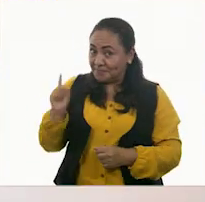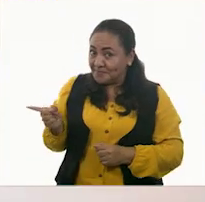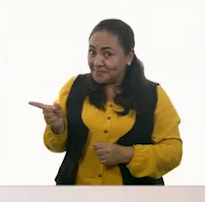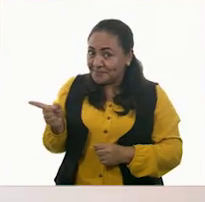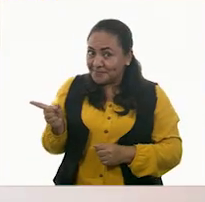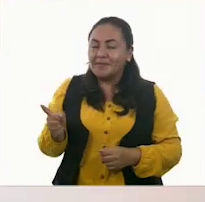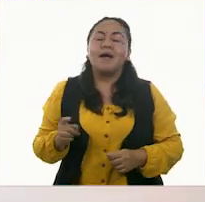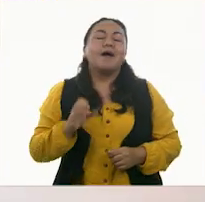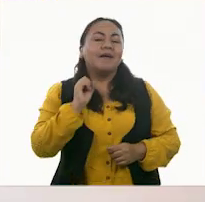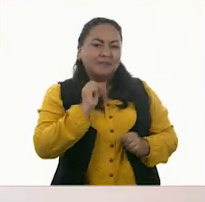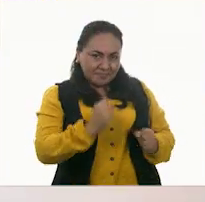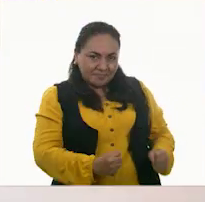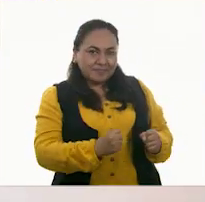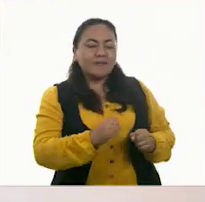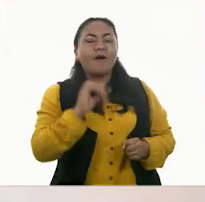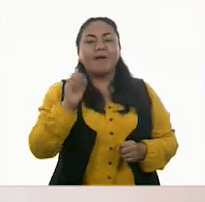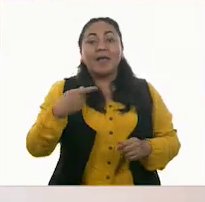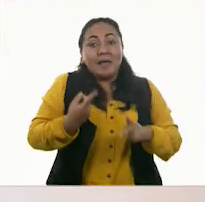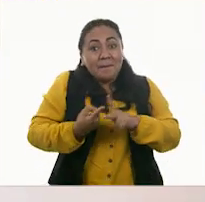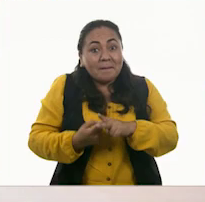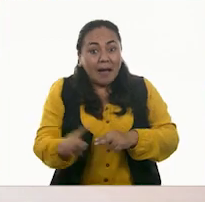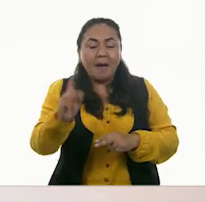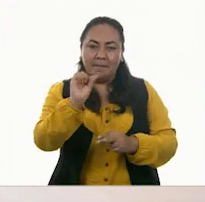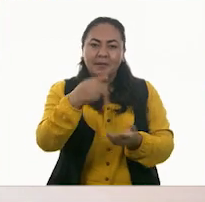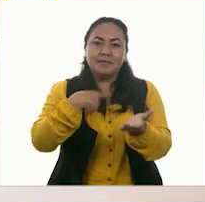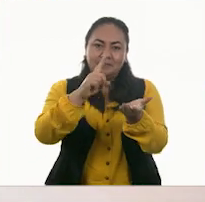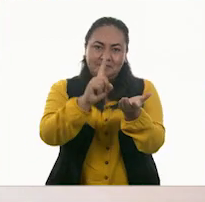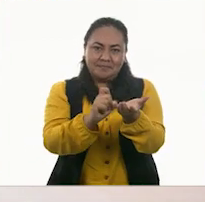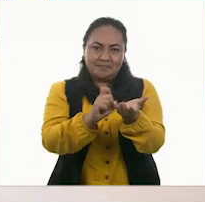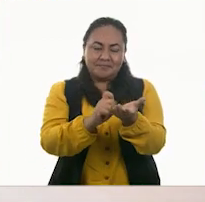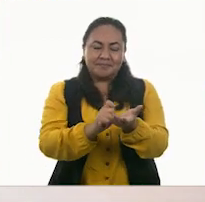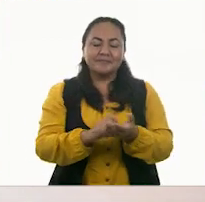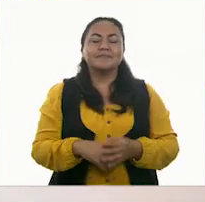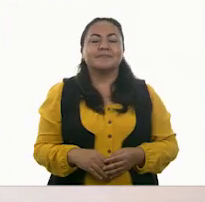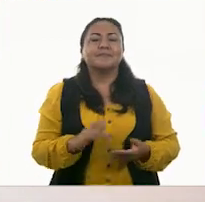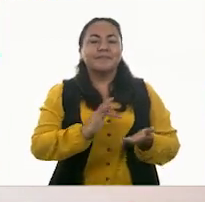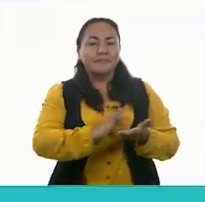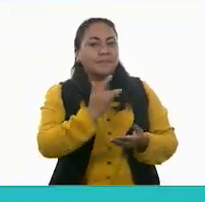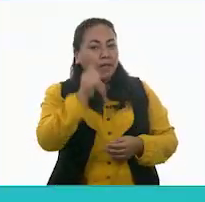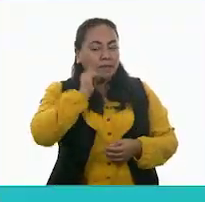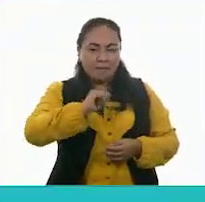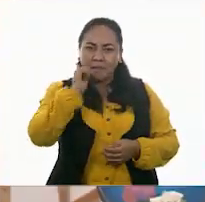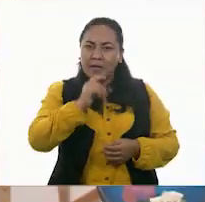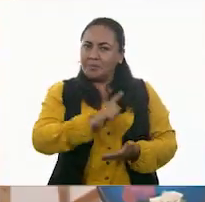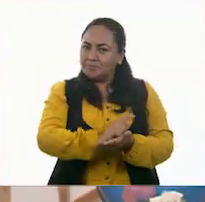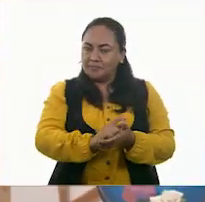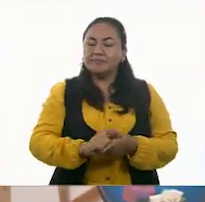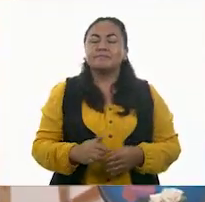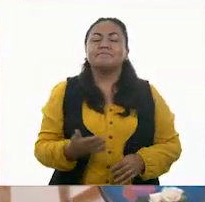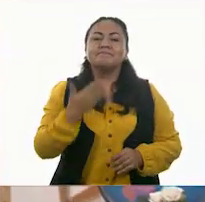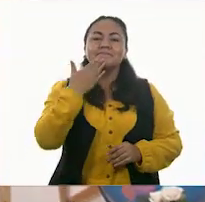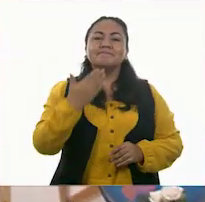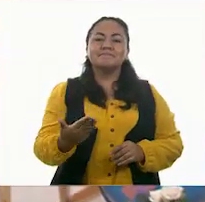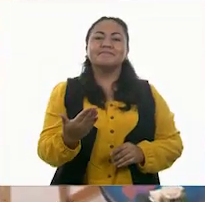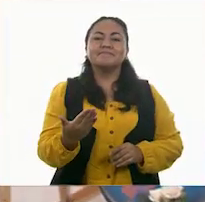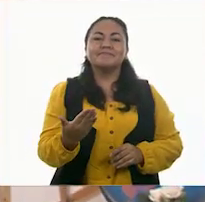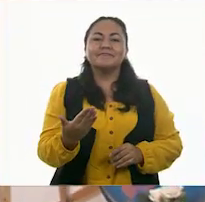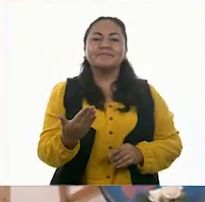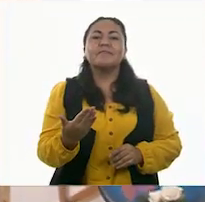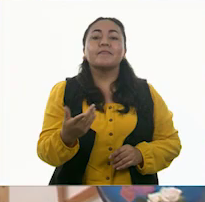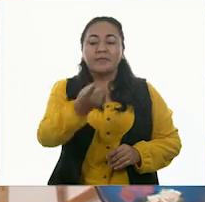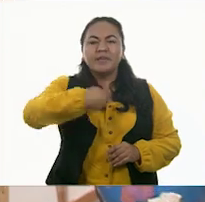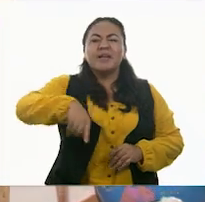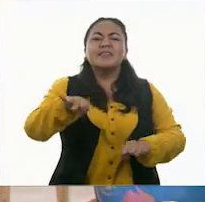listos. Entonces, antes de comenzar, un poquito de gel. Gracias. Primero la higiene, amiguitos. Muy bien. El día de hoy vamos a